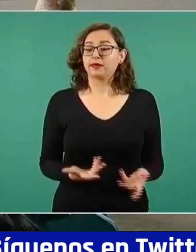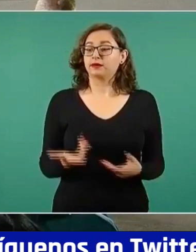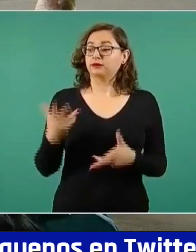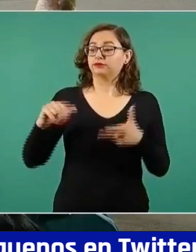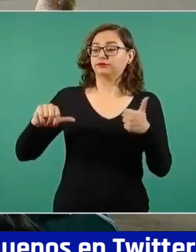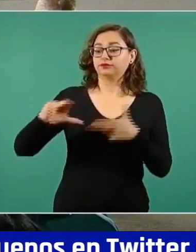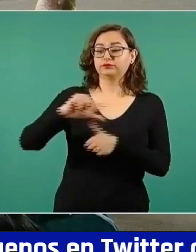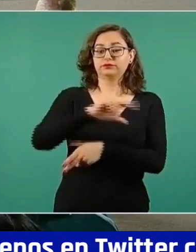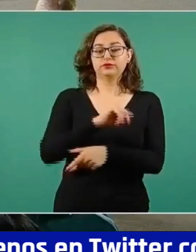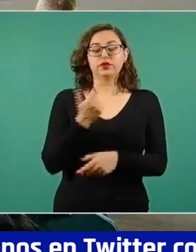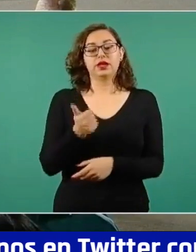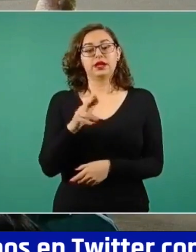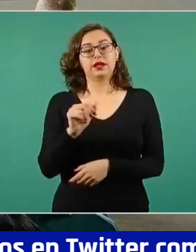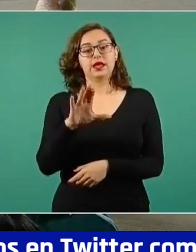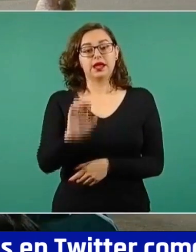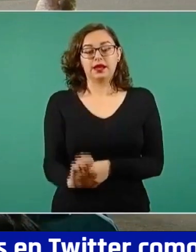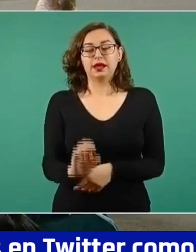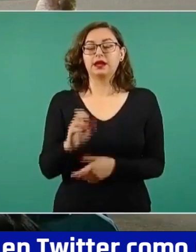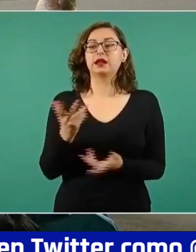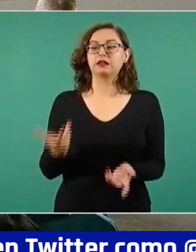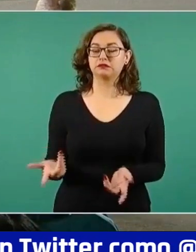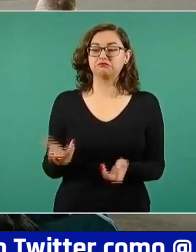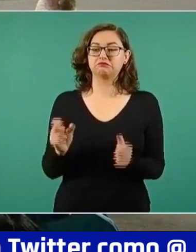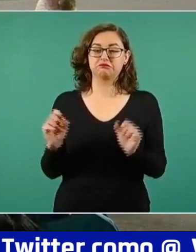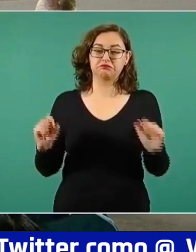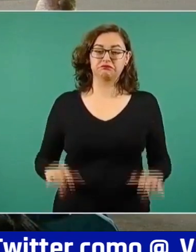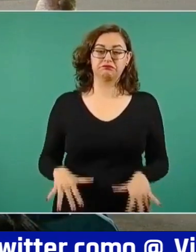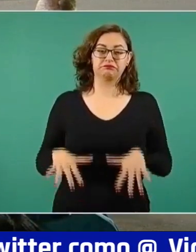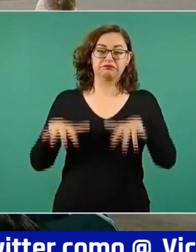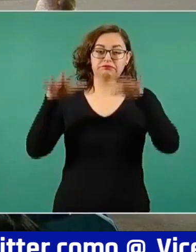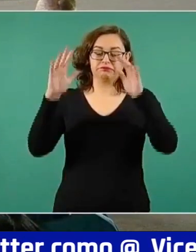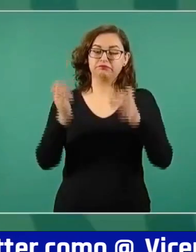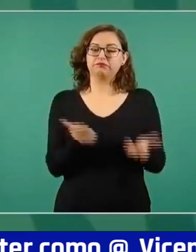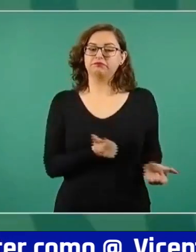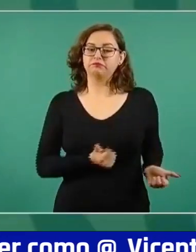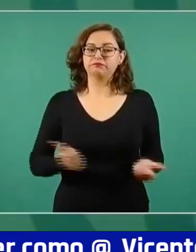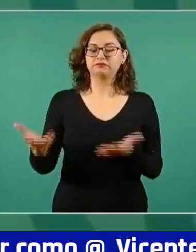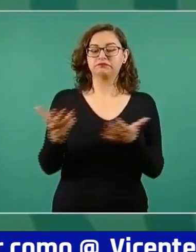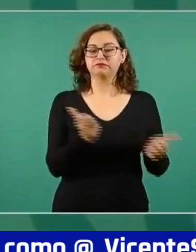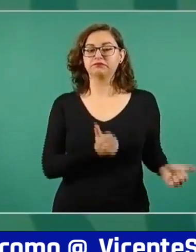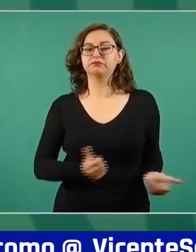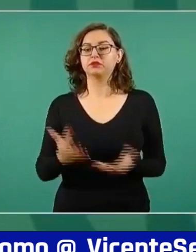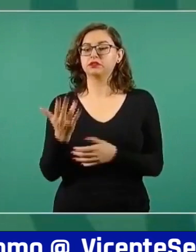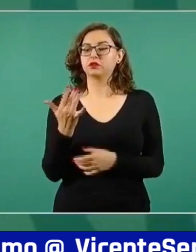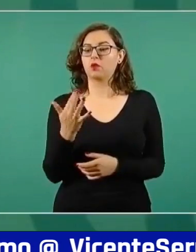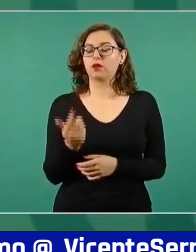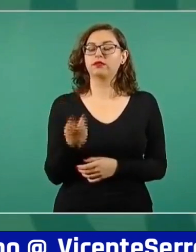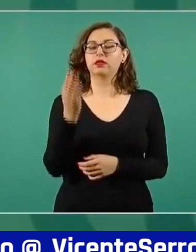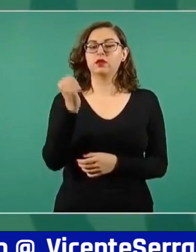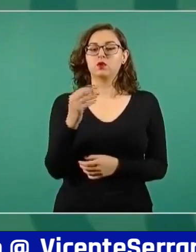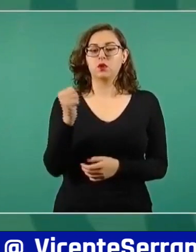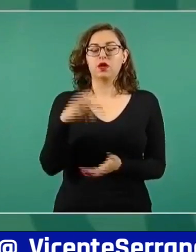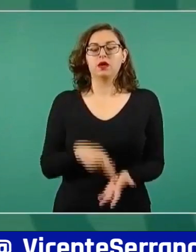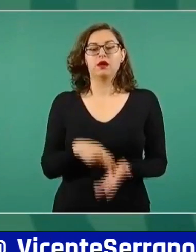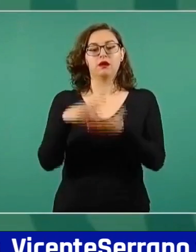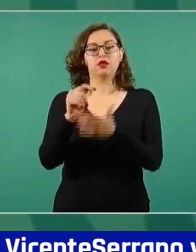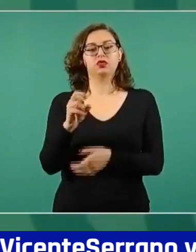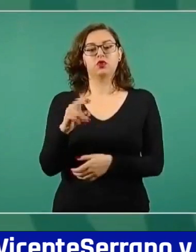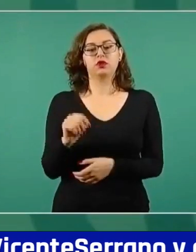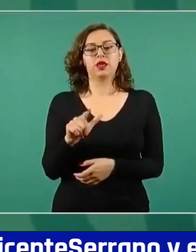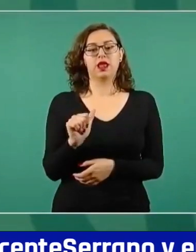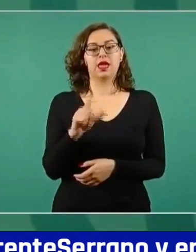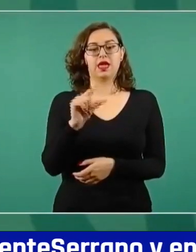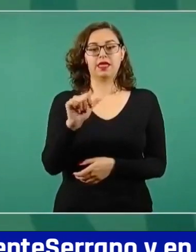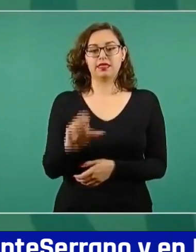mexicano, hemos enviado ayuda humanitaria con un total de 59 toneladas, beneficiando a más de 27,000 personas. Actualmente